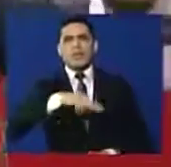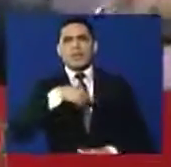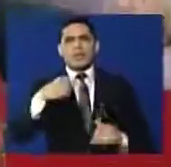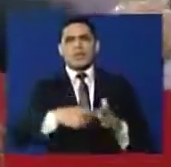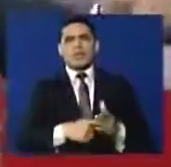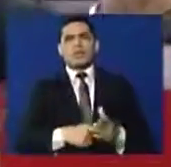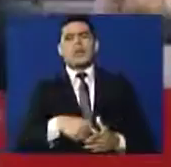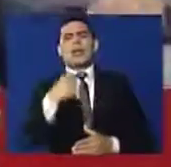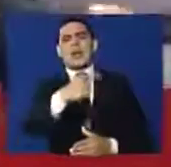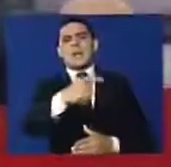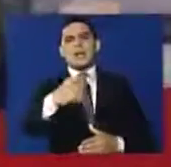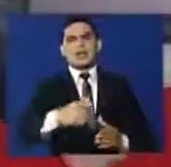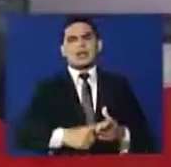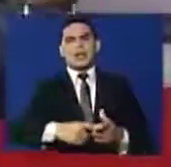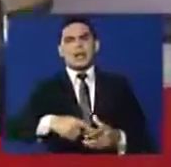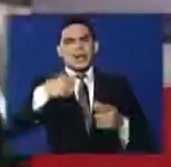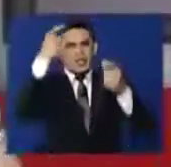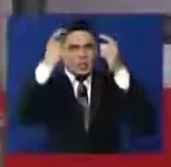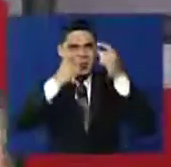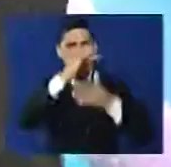aquí,